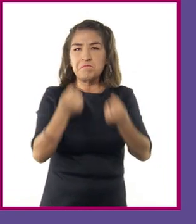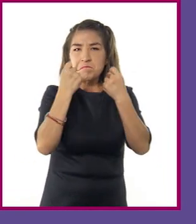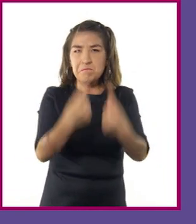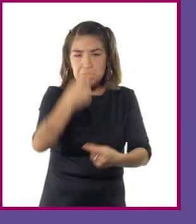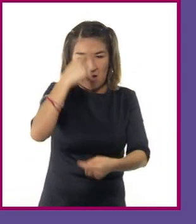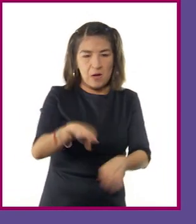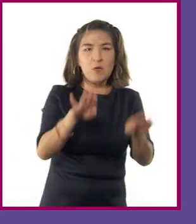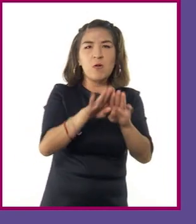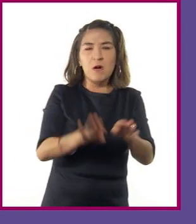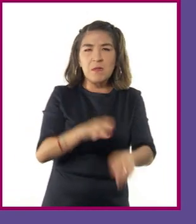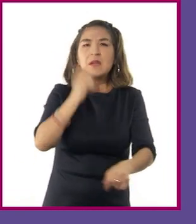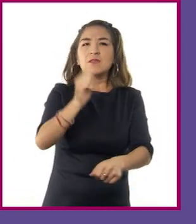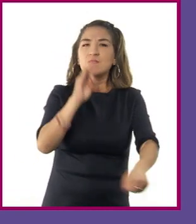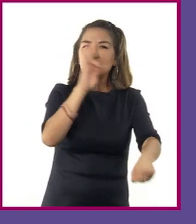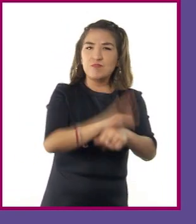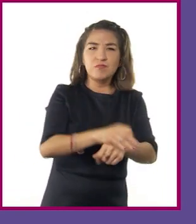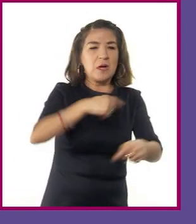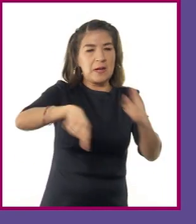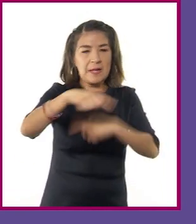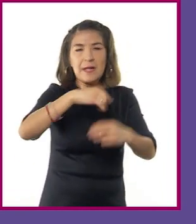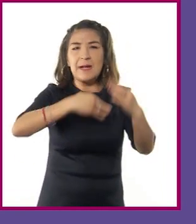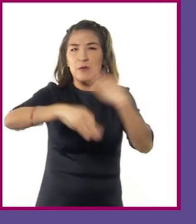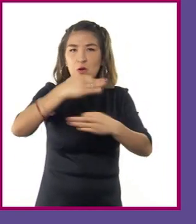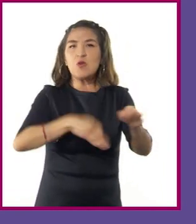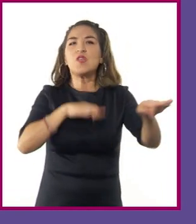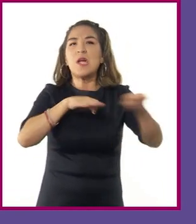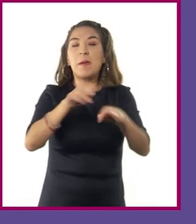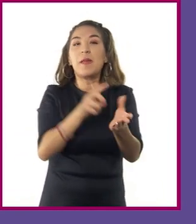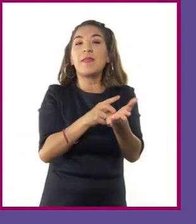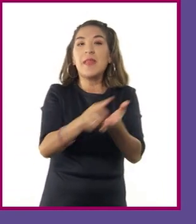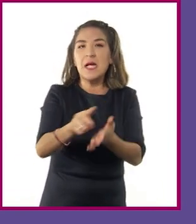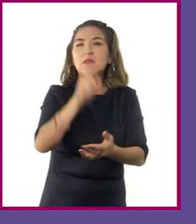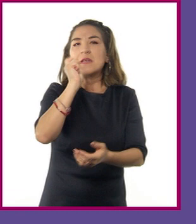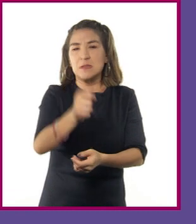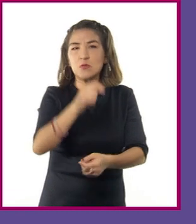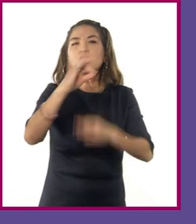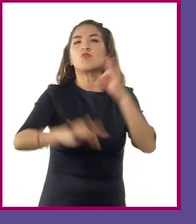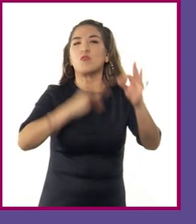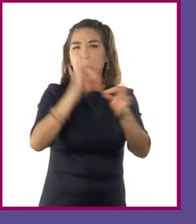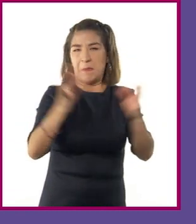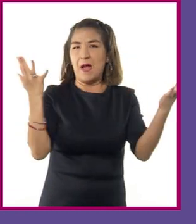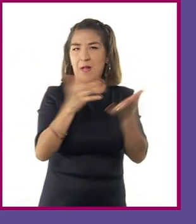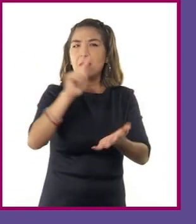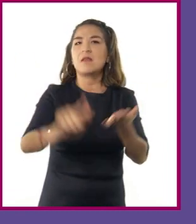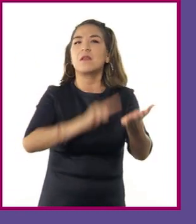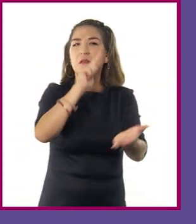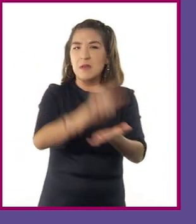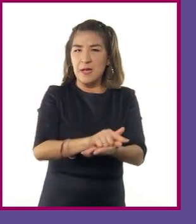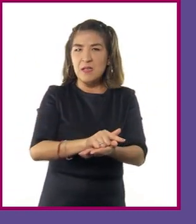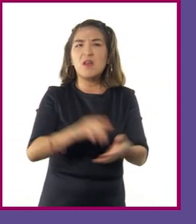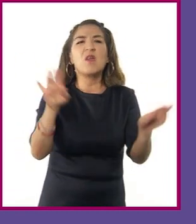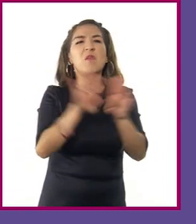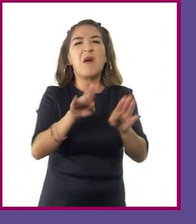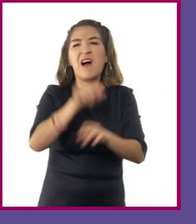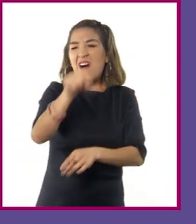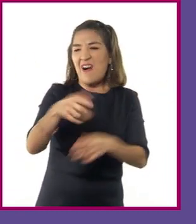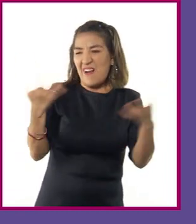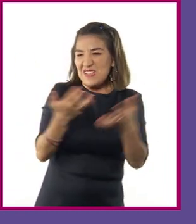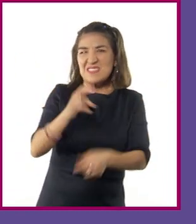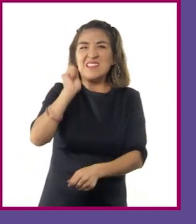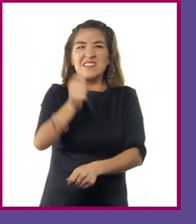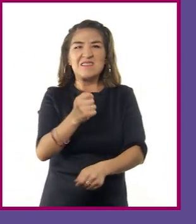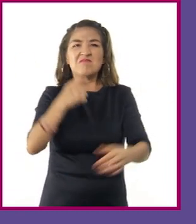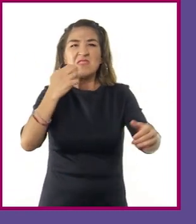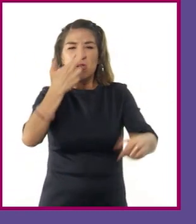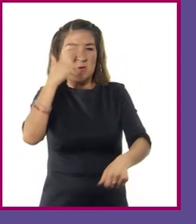al fortalecimiento del Estado de Derecho cada vez que cumplen la ley. Se abstienen de participar en actos